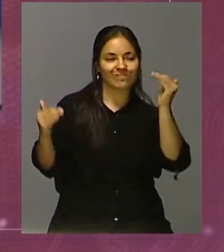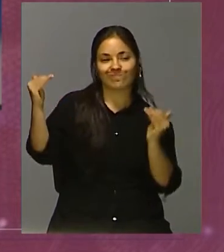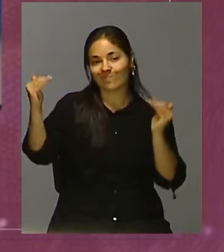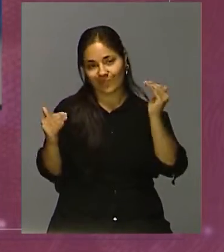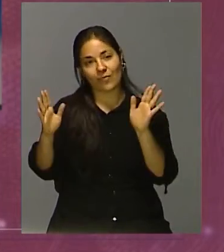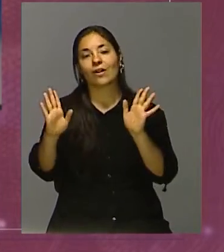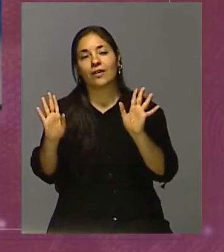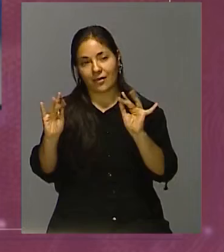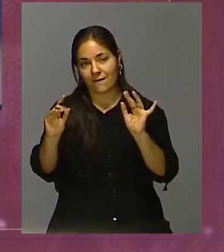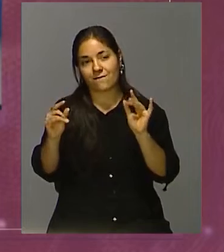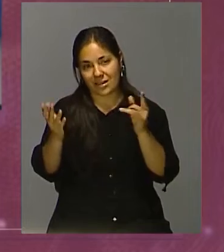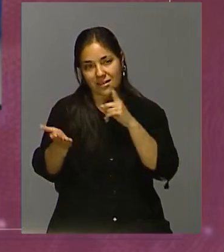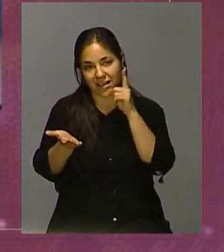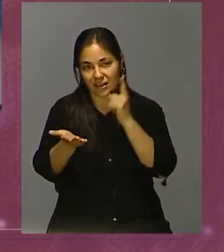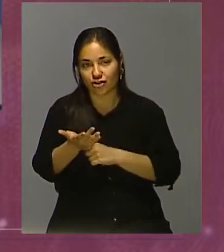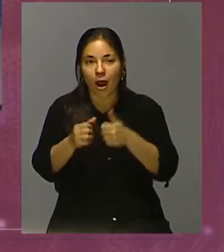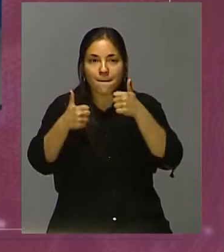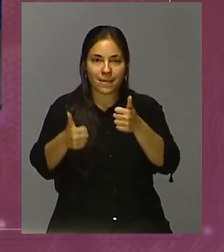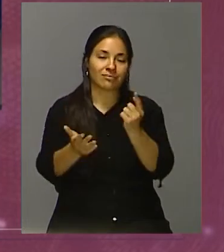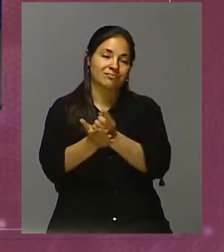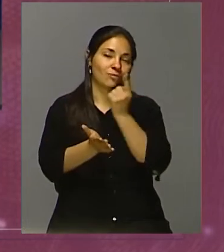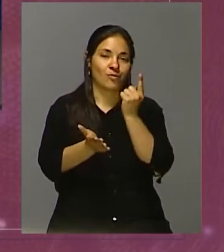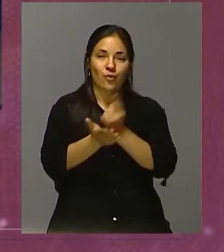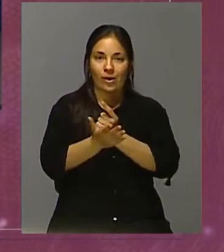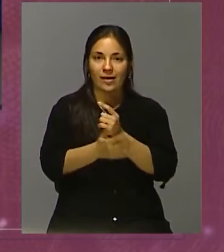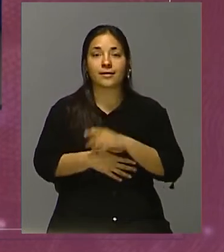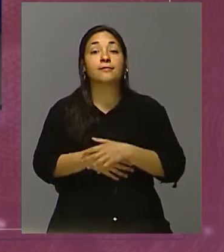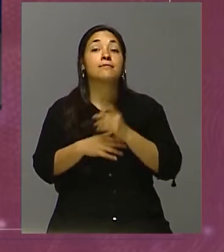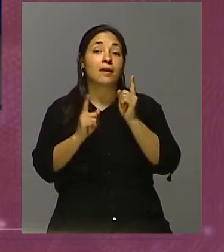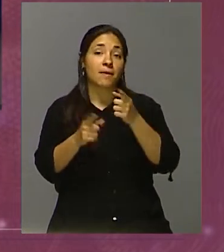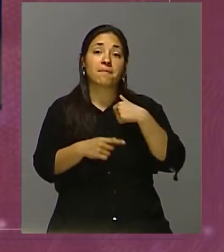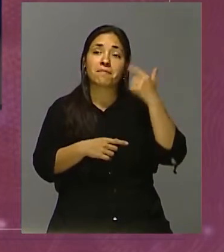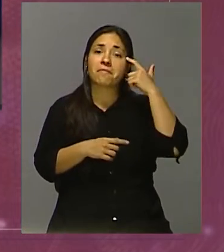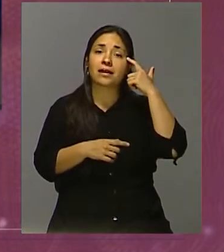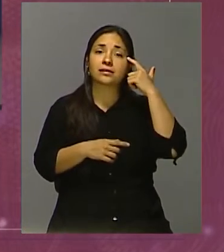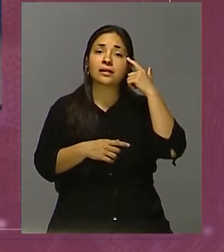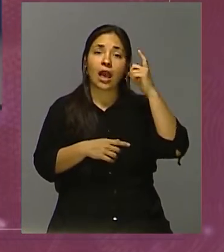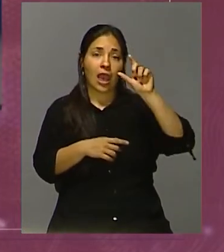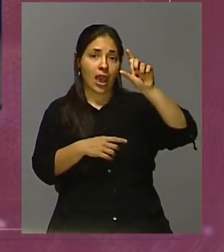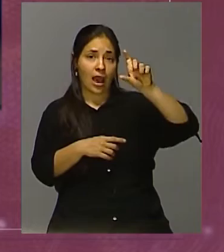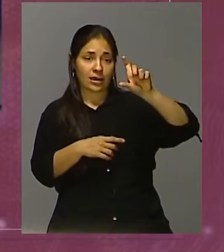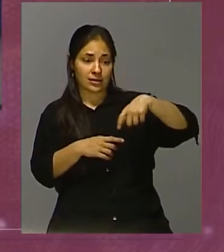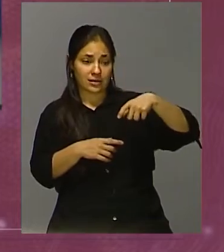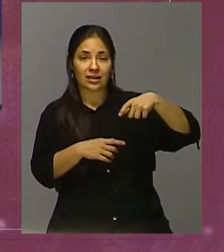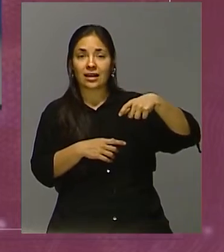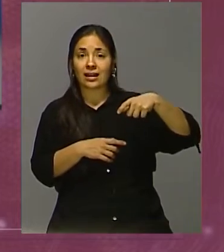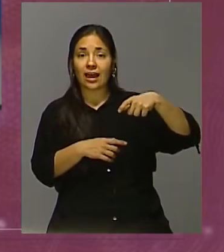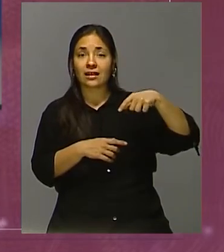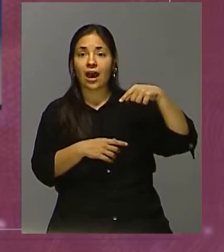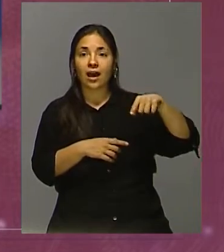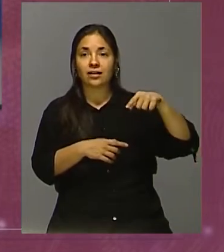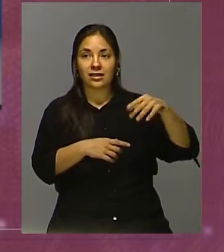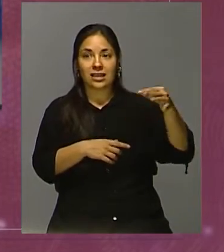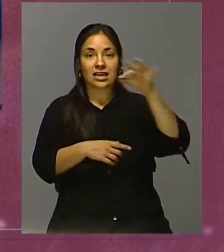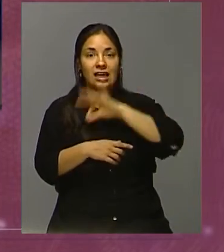hace a buenas decisiones. Sin duda. Hay gente que piensa que la tarjeta es una extensión del ingreso. Vos fijate qué cosas que